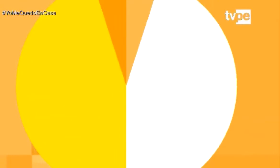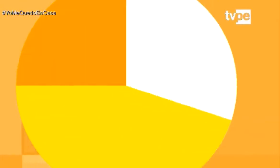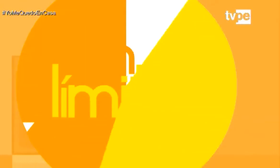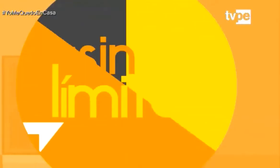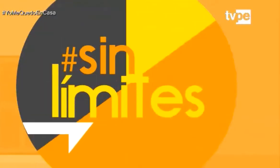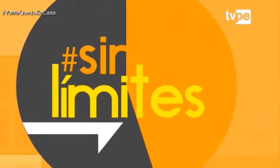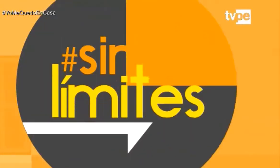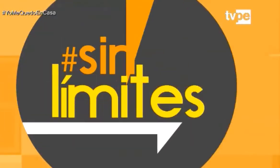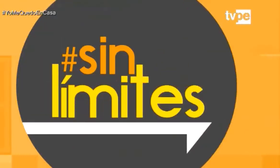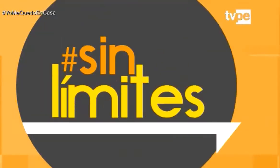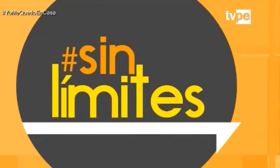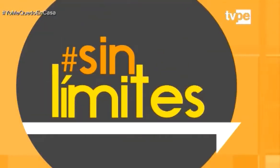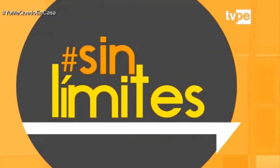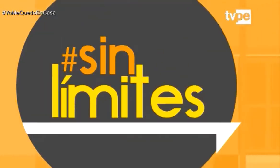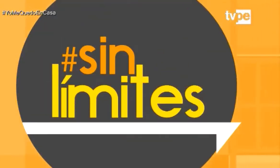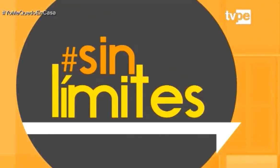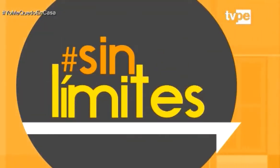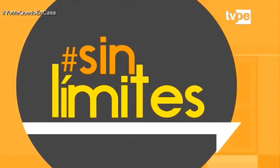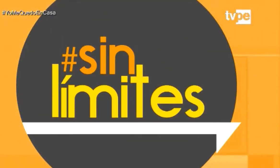Música